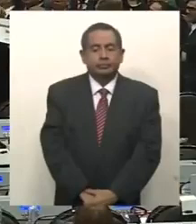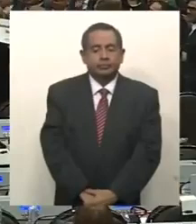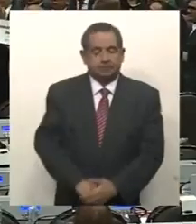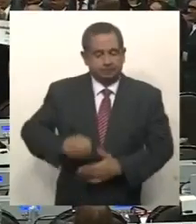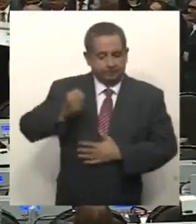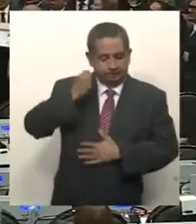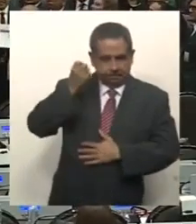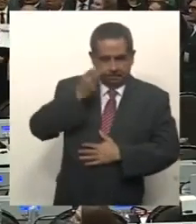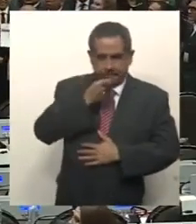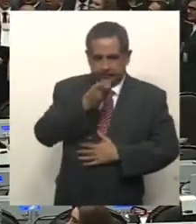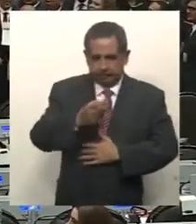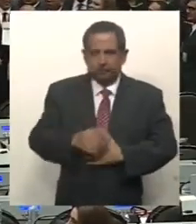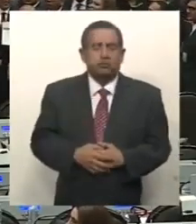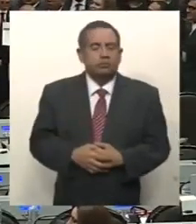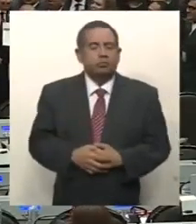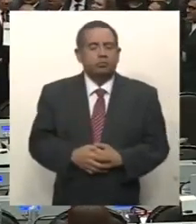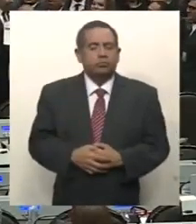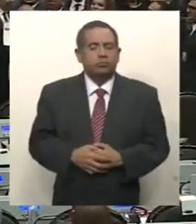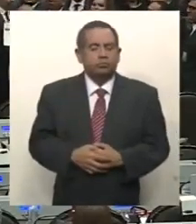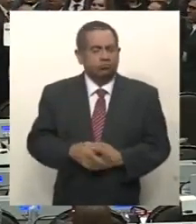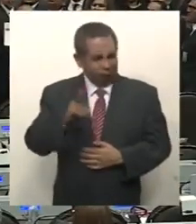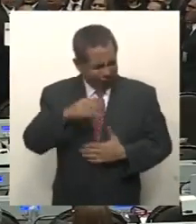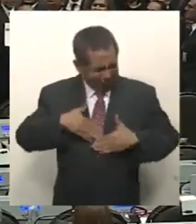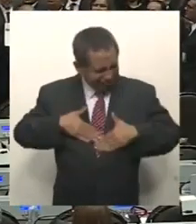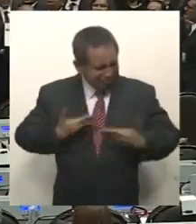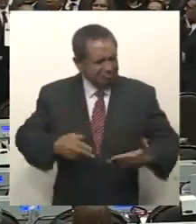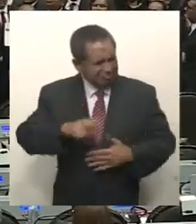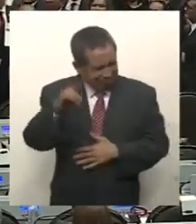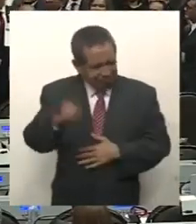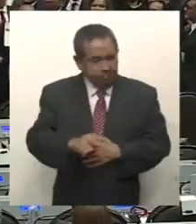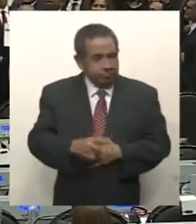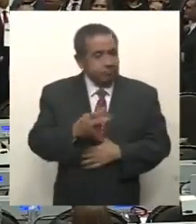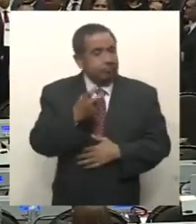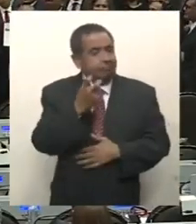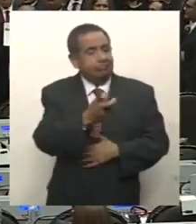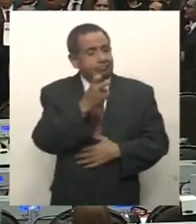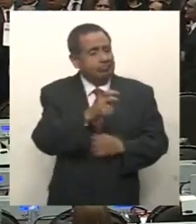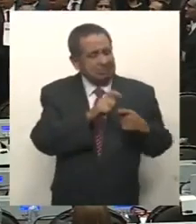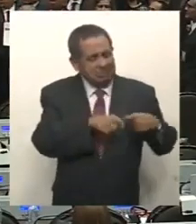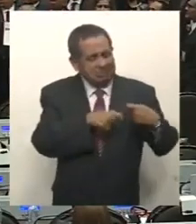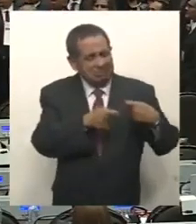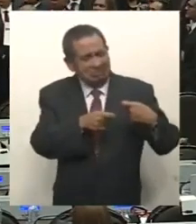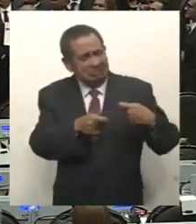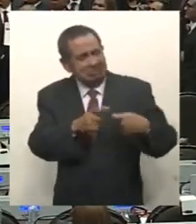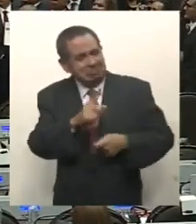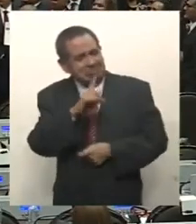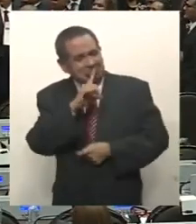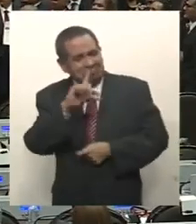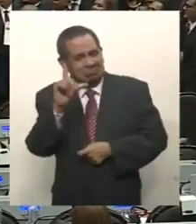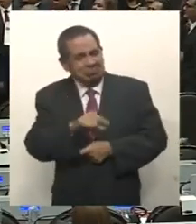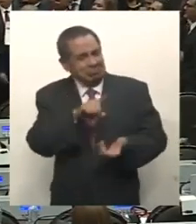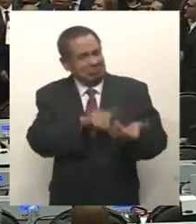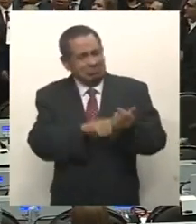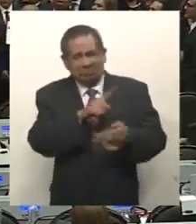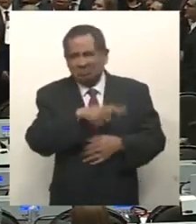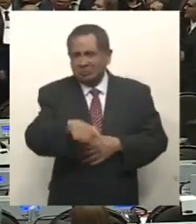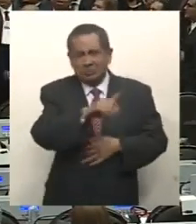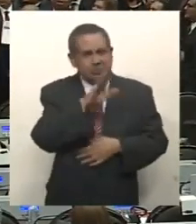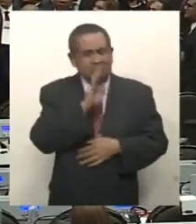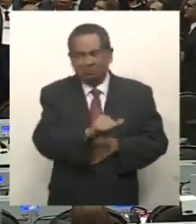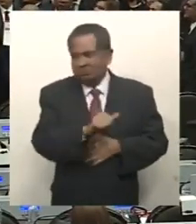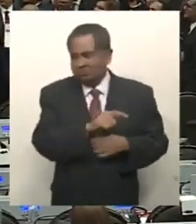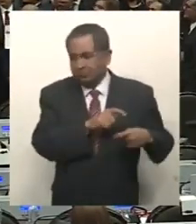Seamos sinceros. Esa fue la herencia maldita que recibió el presidente